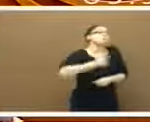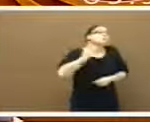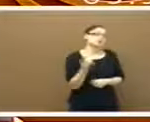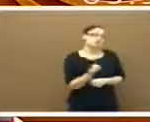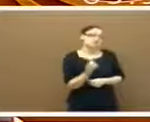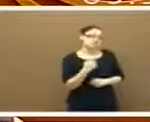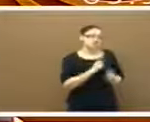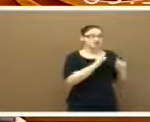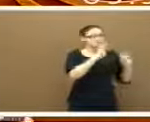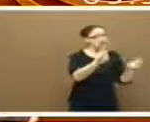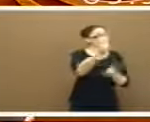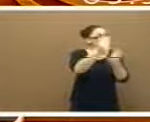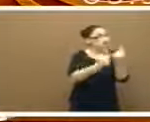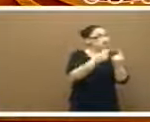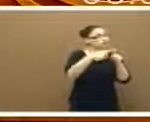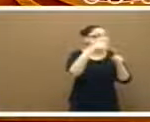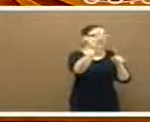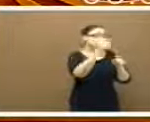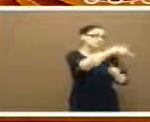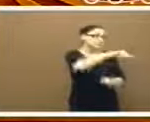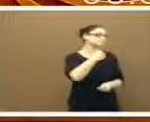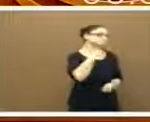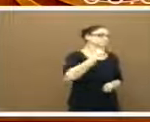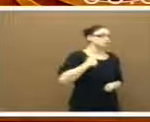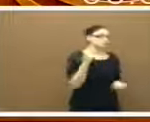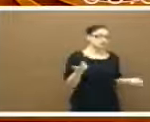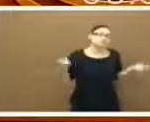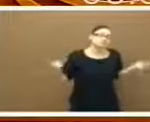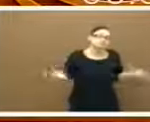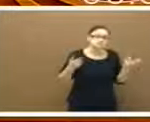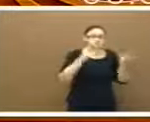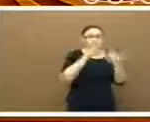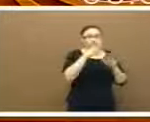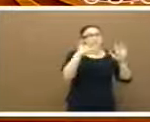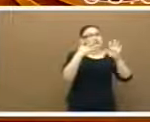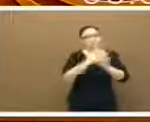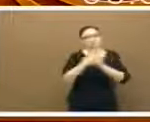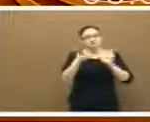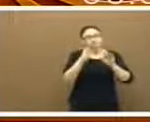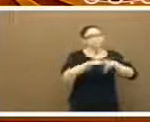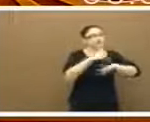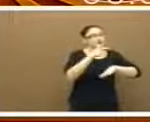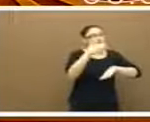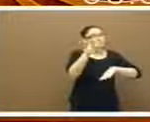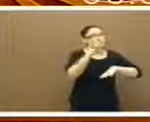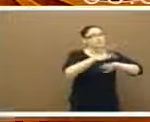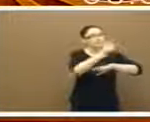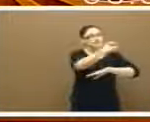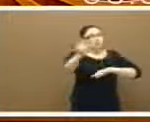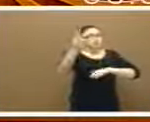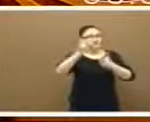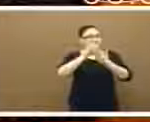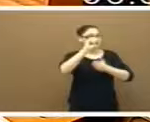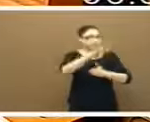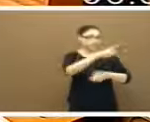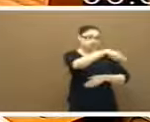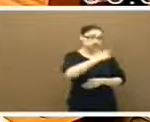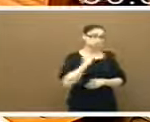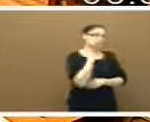enmiendas coherentes y que, a la vez, hubieran supuesto aportaciones en positivo al presupuesto 2014. Nada más y muchas